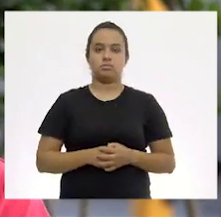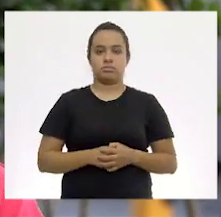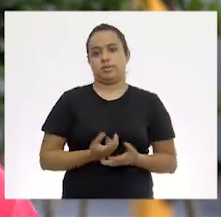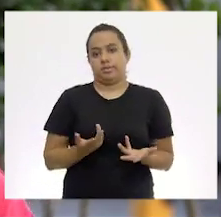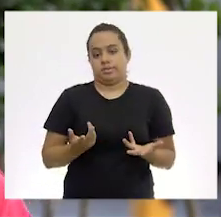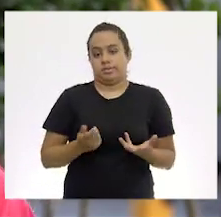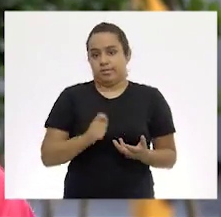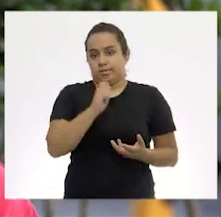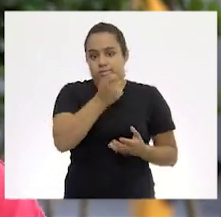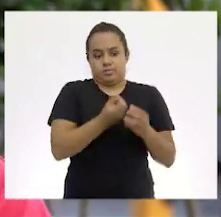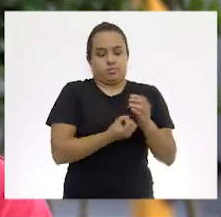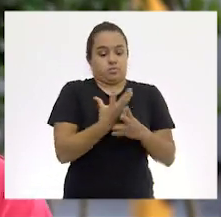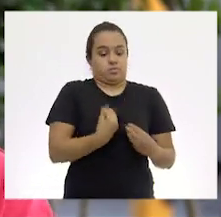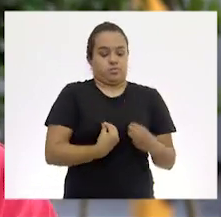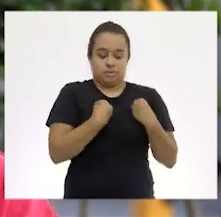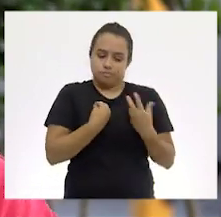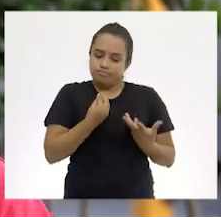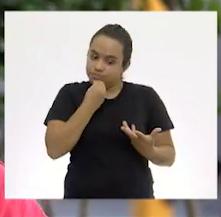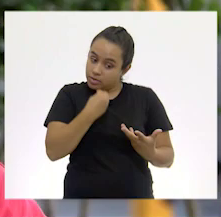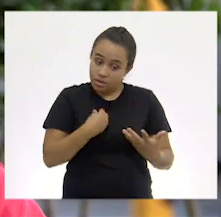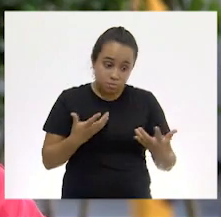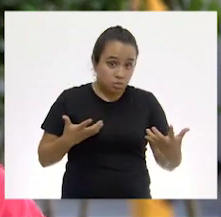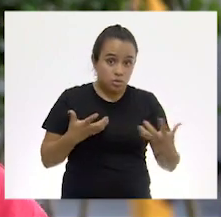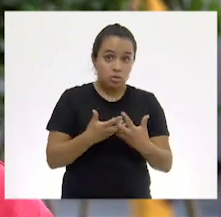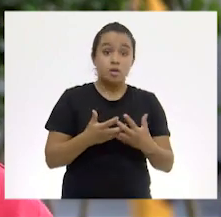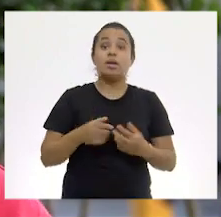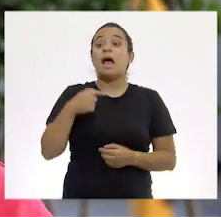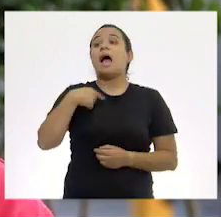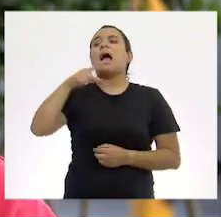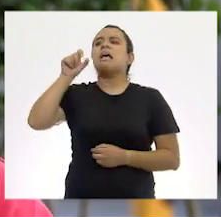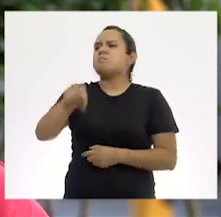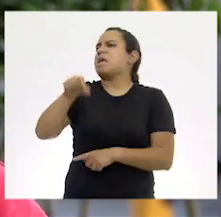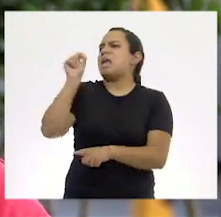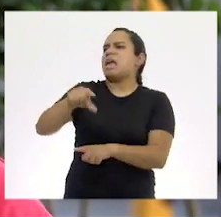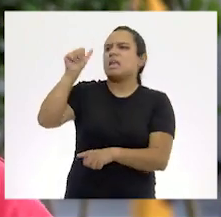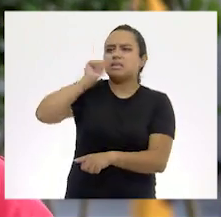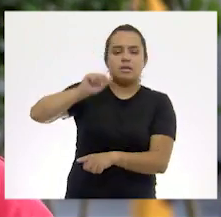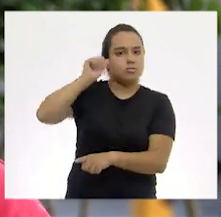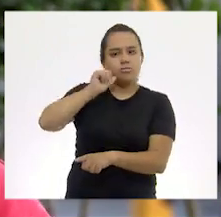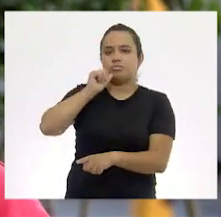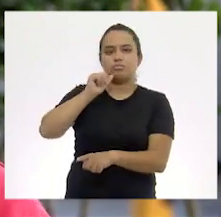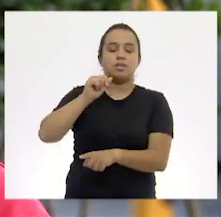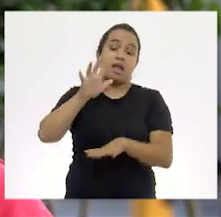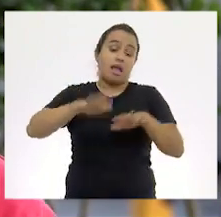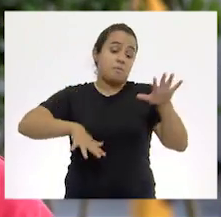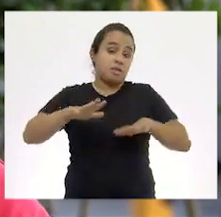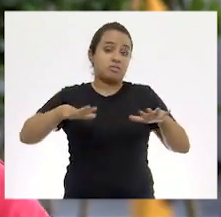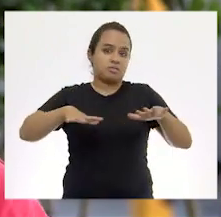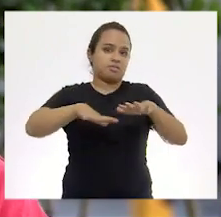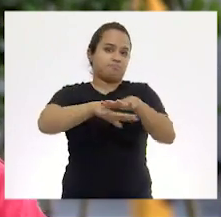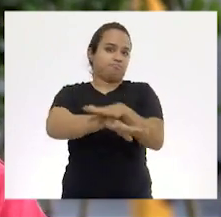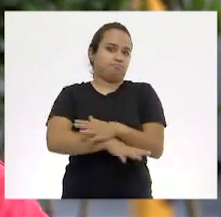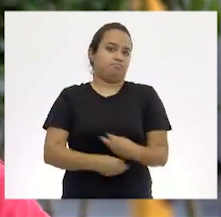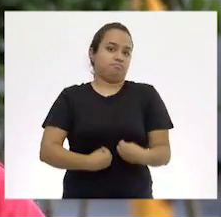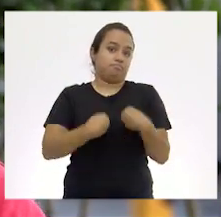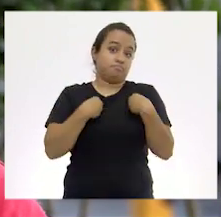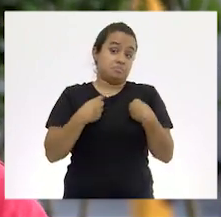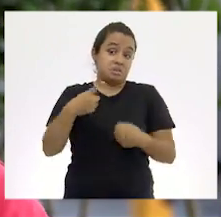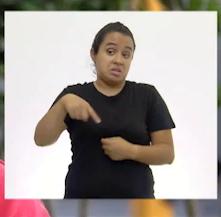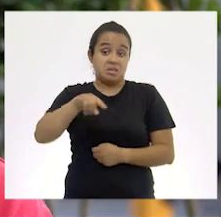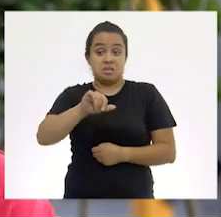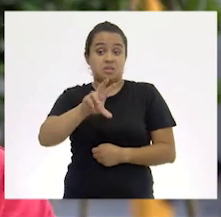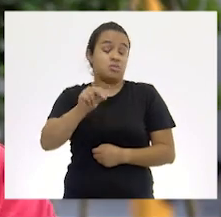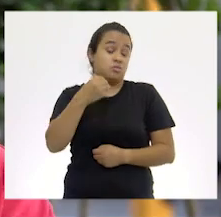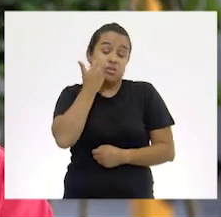adaptarnos a nuevas circunstancias de la vida, porque nunca vamos a estar con lo mismo siempre, sino vamos a tener que cambiar en algún momento de nuestras vidas, queramos o no,